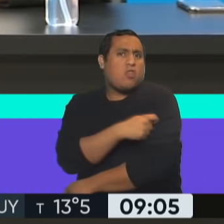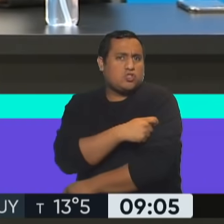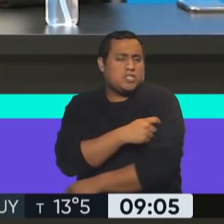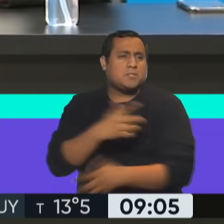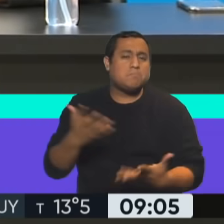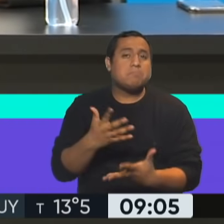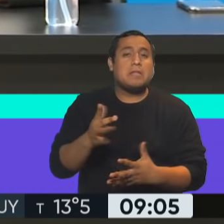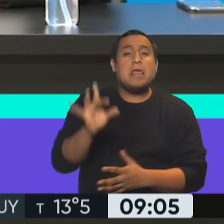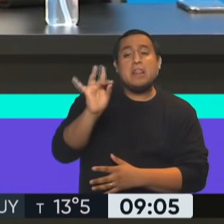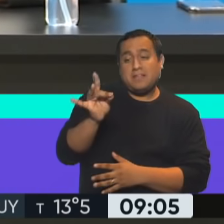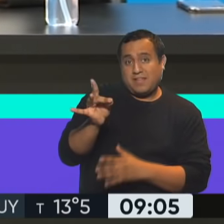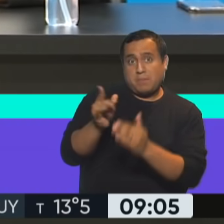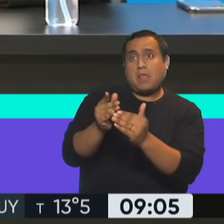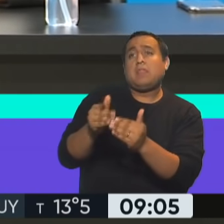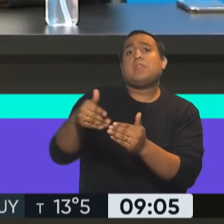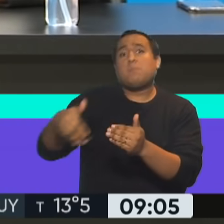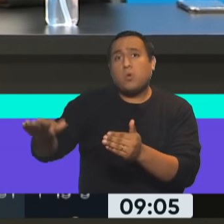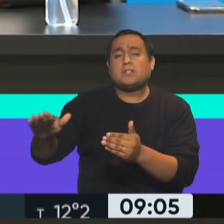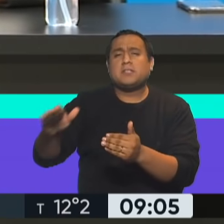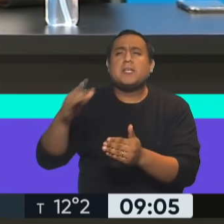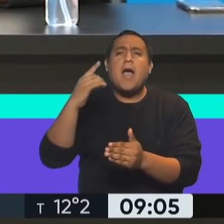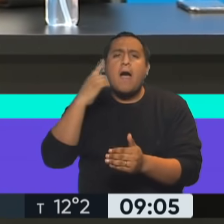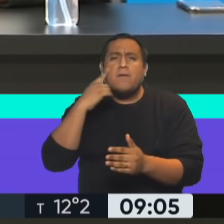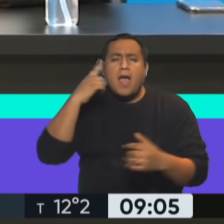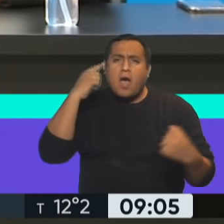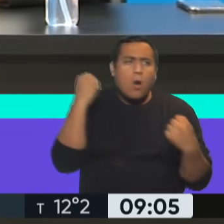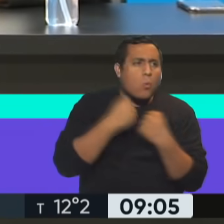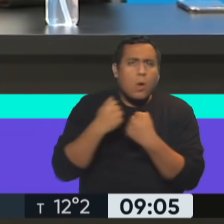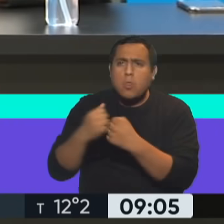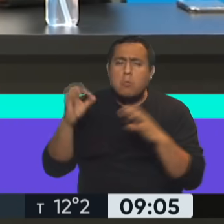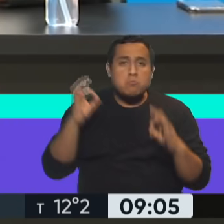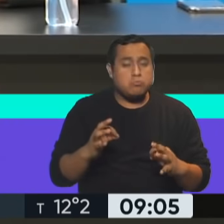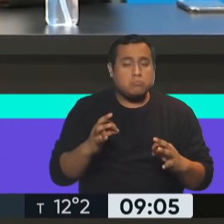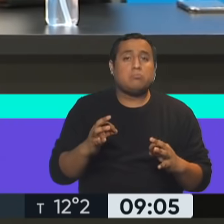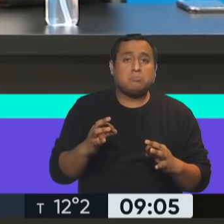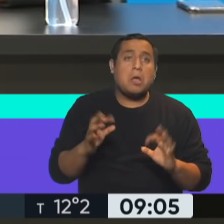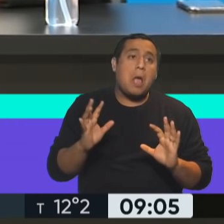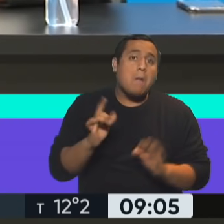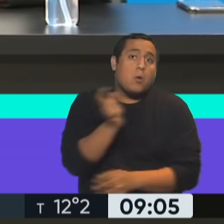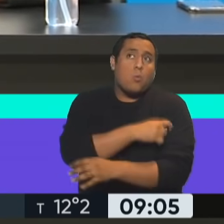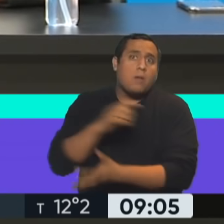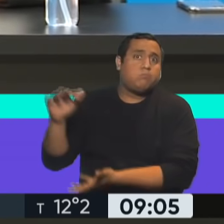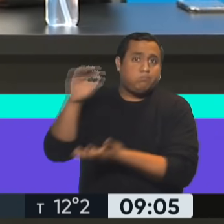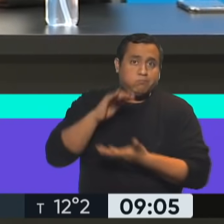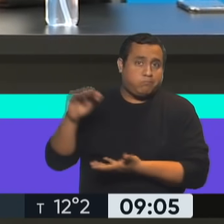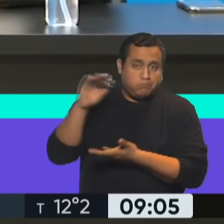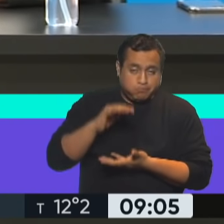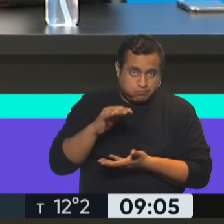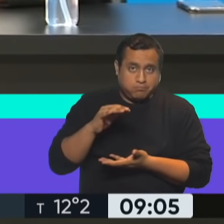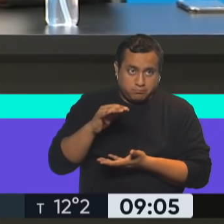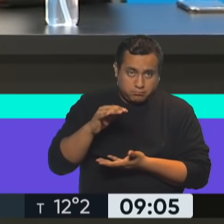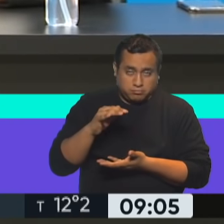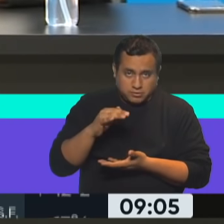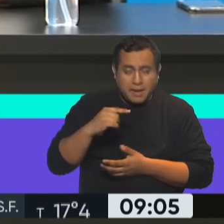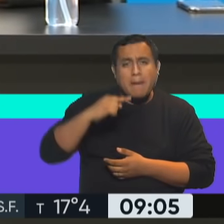de diciembre también está asegurado a través de acuerdos lo que tiene que ver con la llegada de vacunas, incluso en el caudal